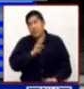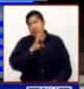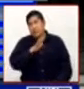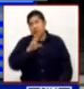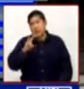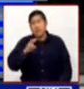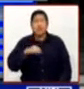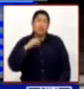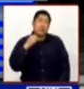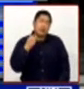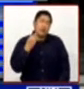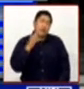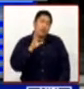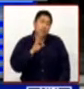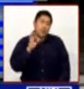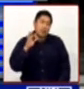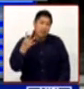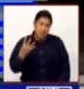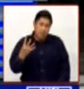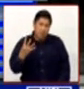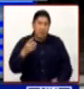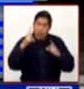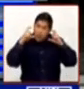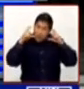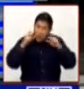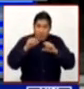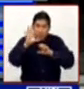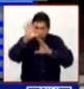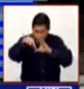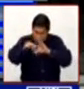del 752-14994. Vamos a crear